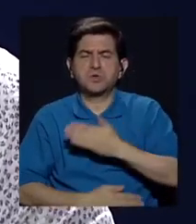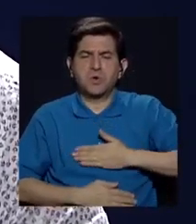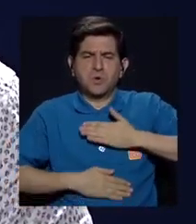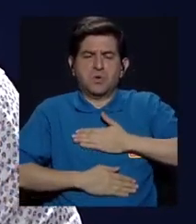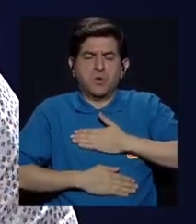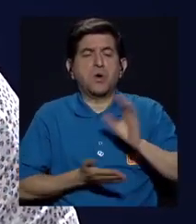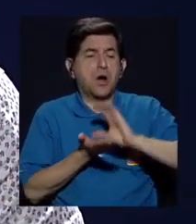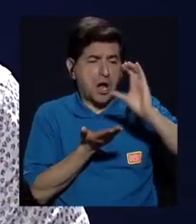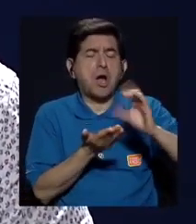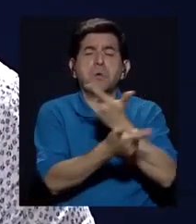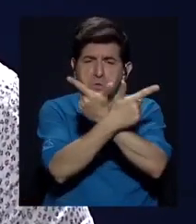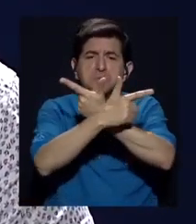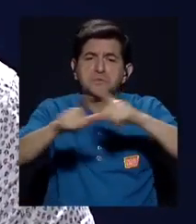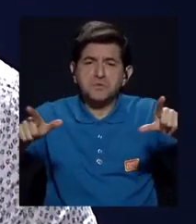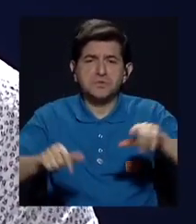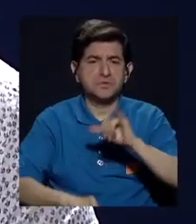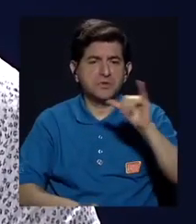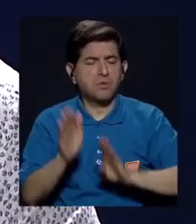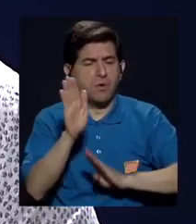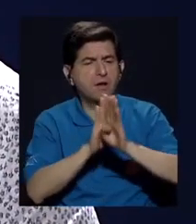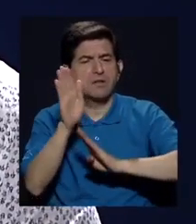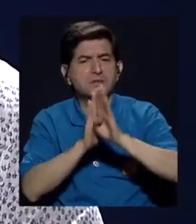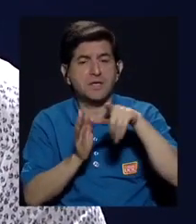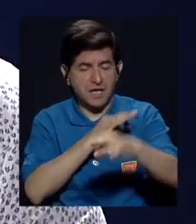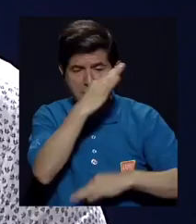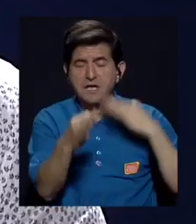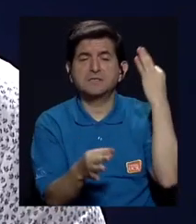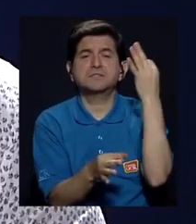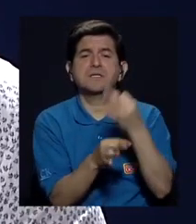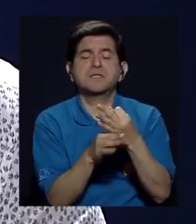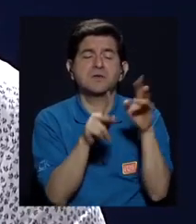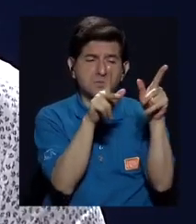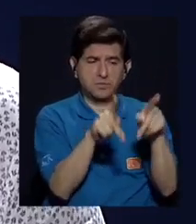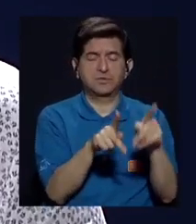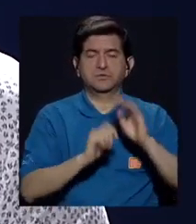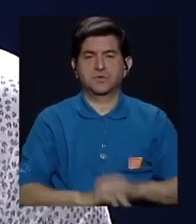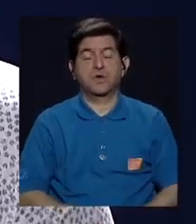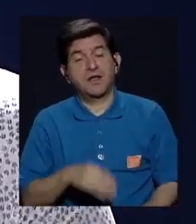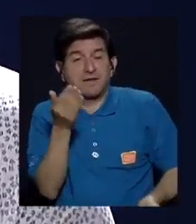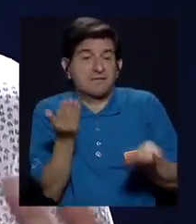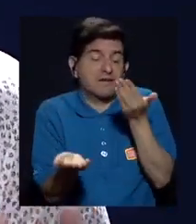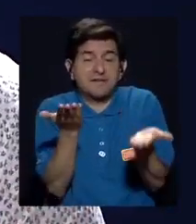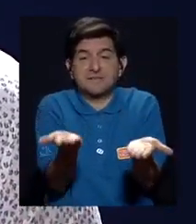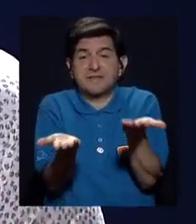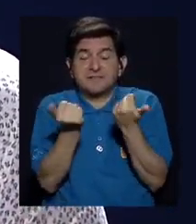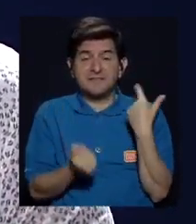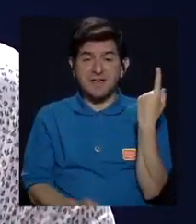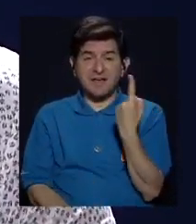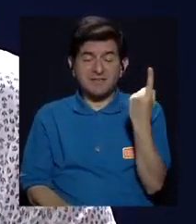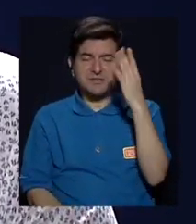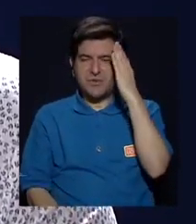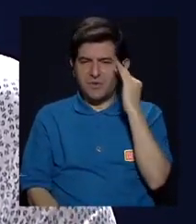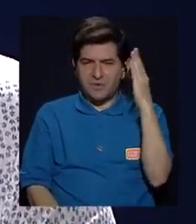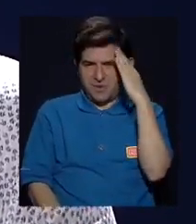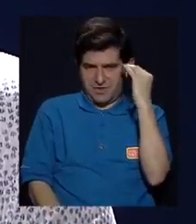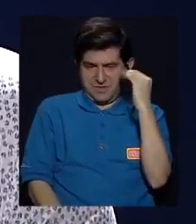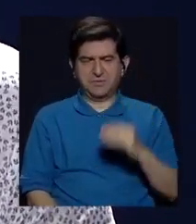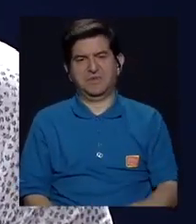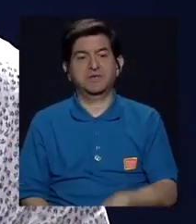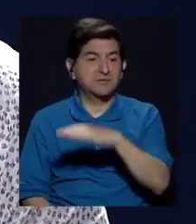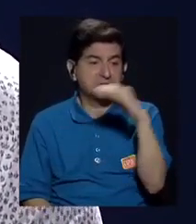hay cursos libres que se desarrollan para este tipo de personas que tal vez quieran nada más experimentar,